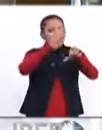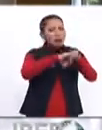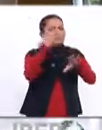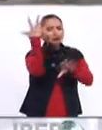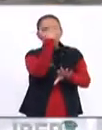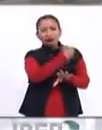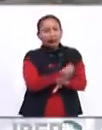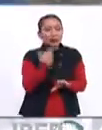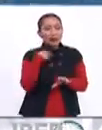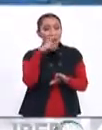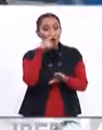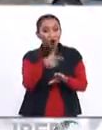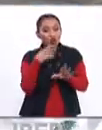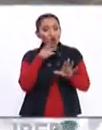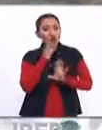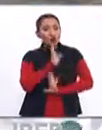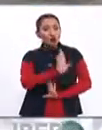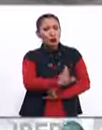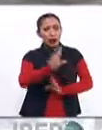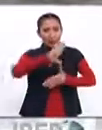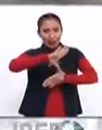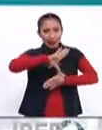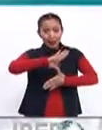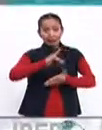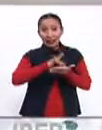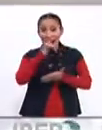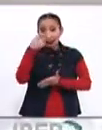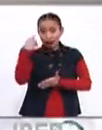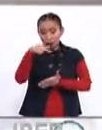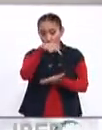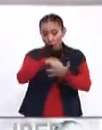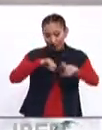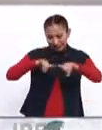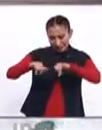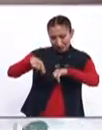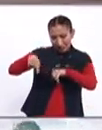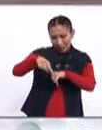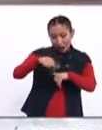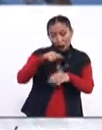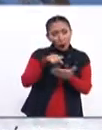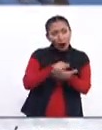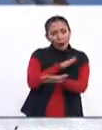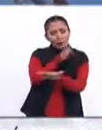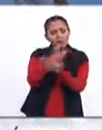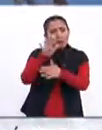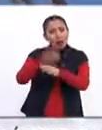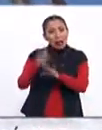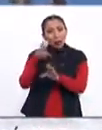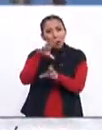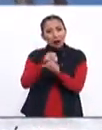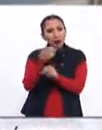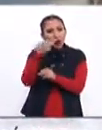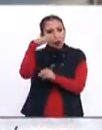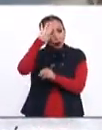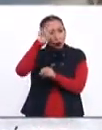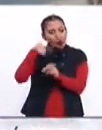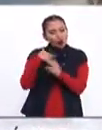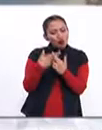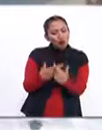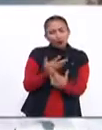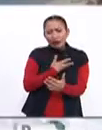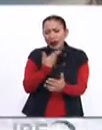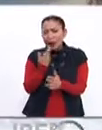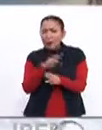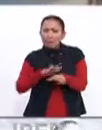más hermosos y mejor conservados de América. Gracias a su ubicación geográfica, es uno de los destinos más completos de Cuba. Atesora una